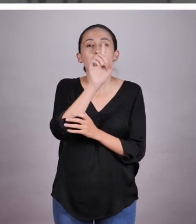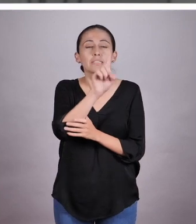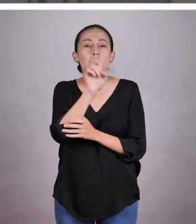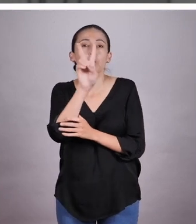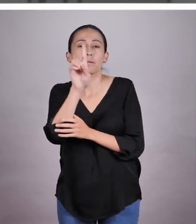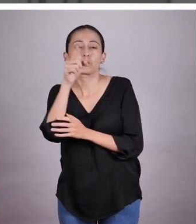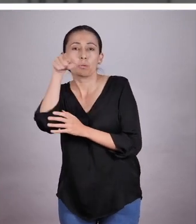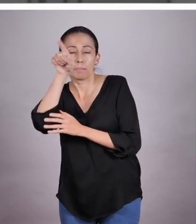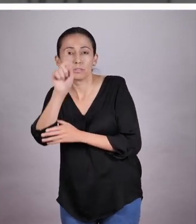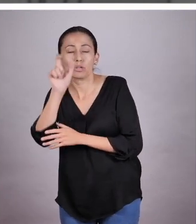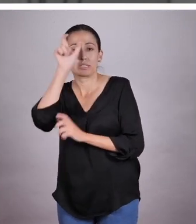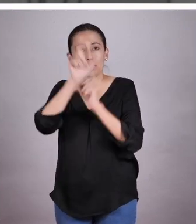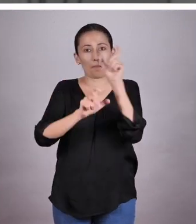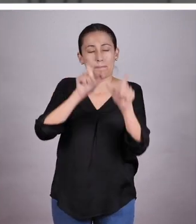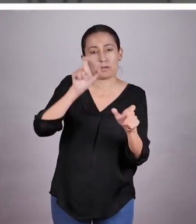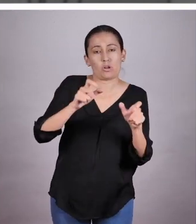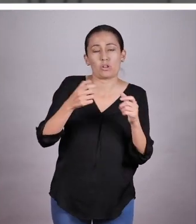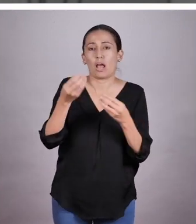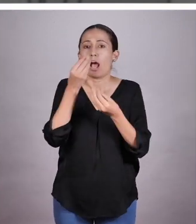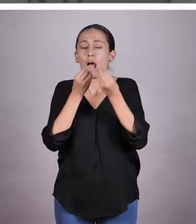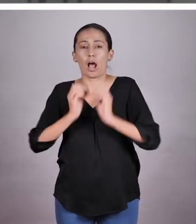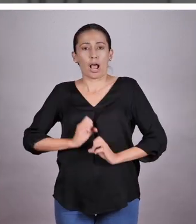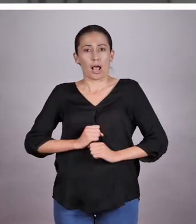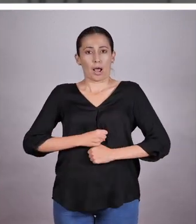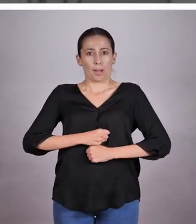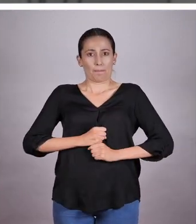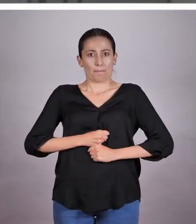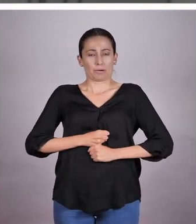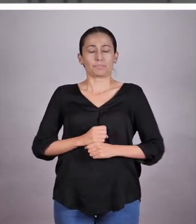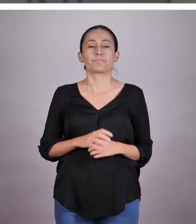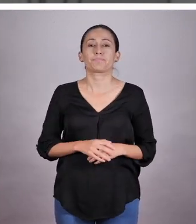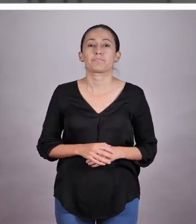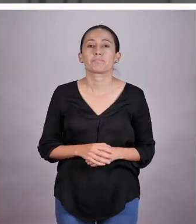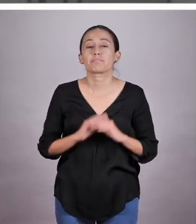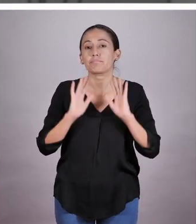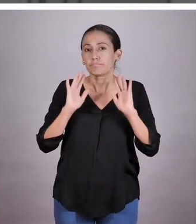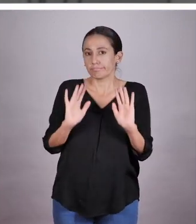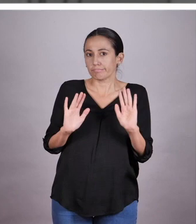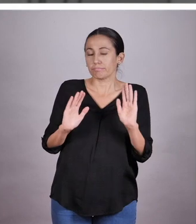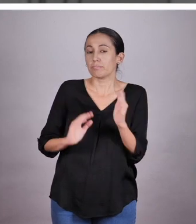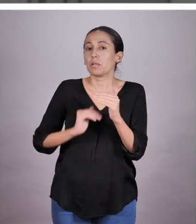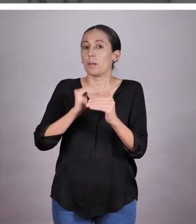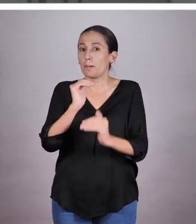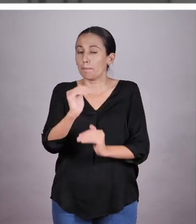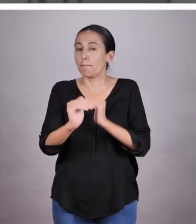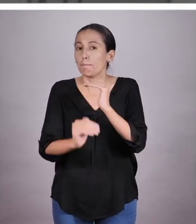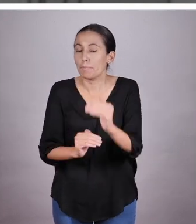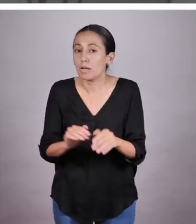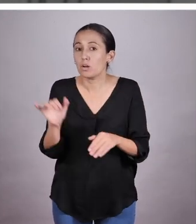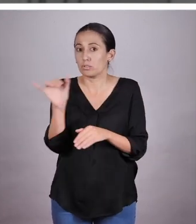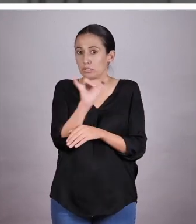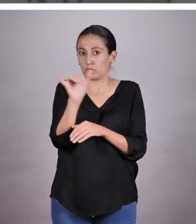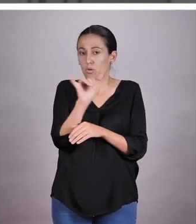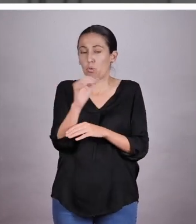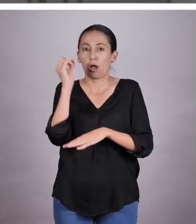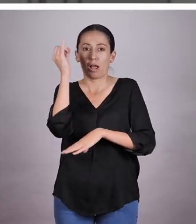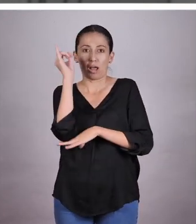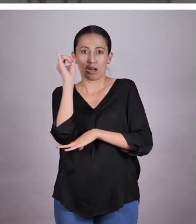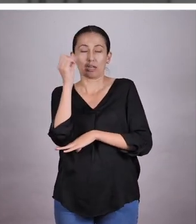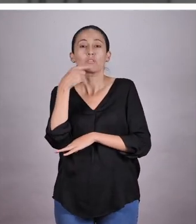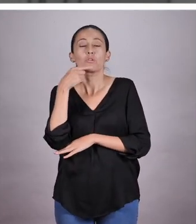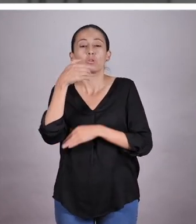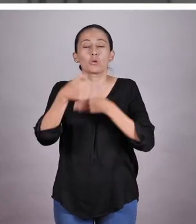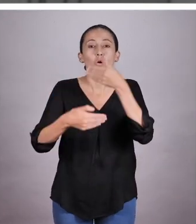de personas por hambre ante la falta de alimentos. Afortunadamente esto no pasó, pero la misma industria alimenticia que